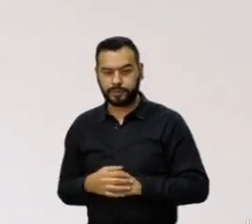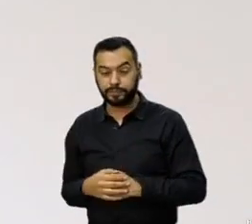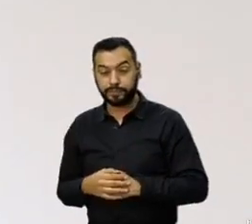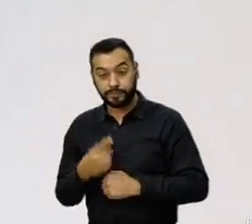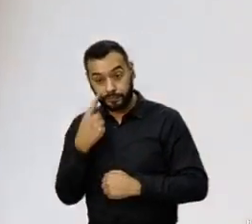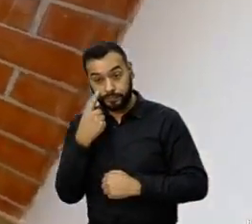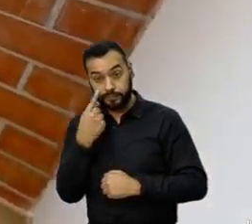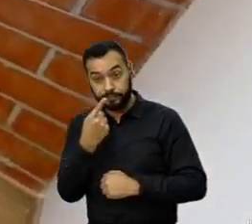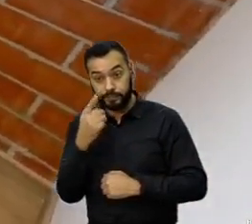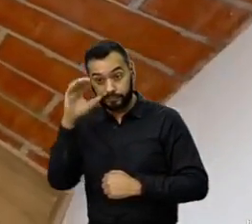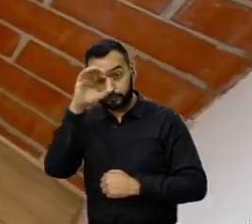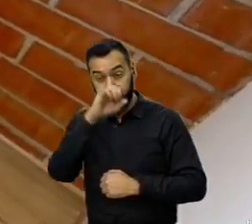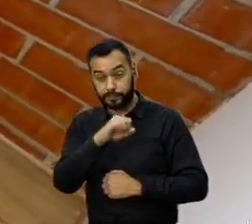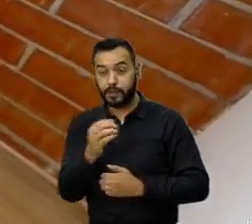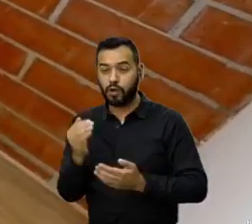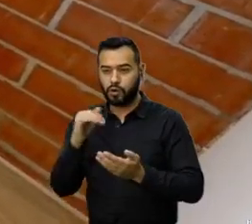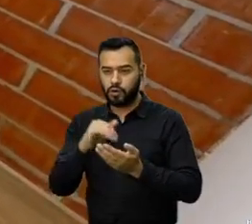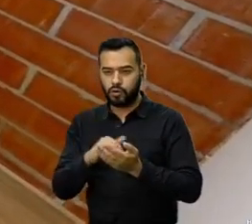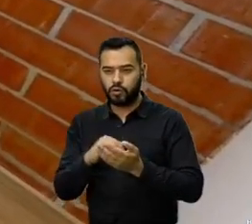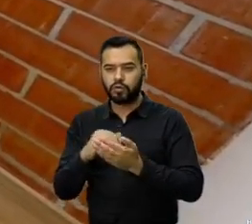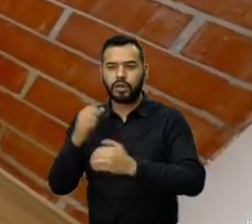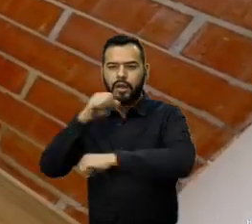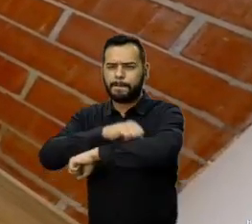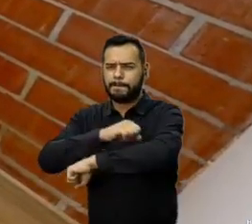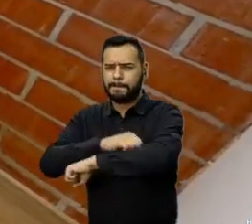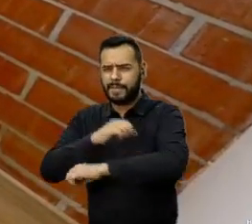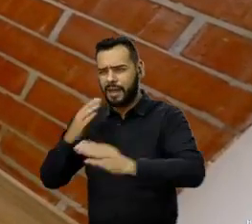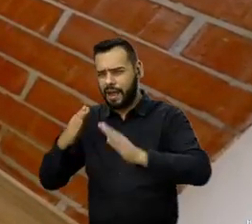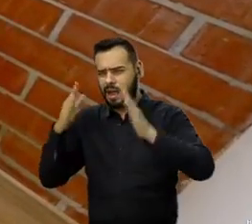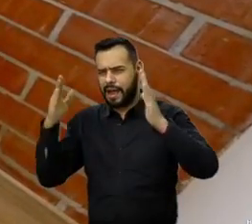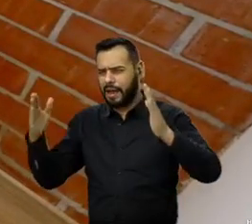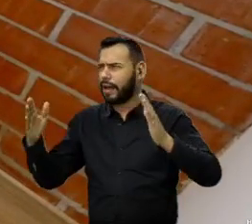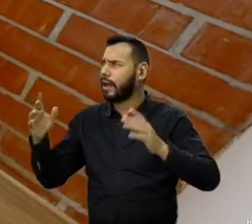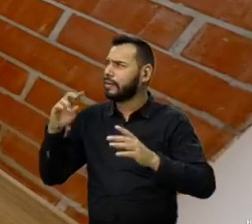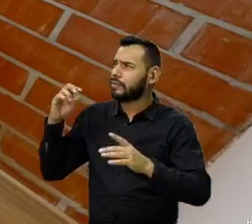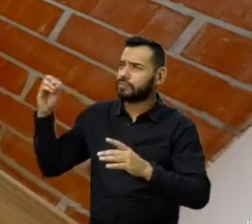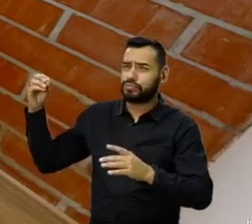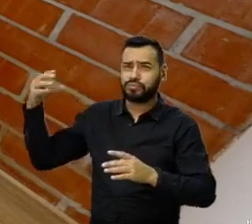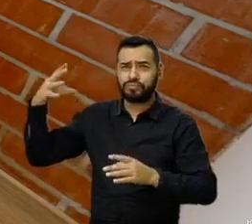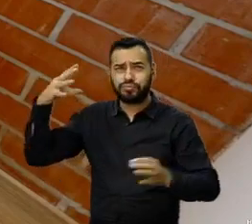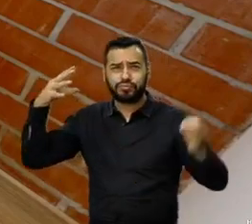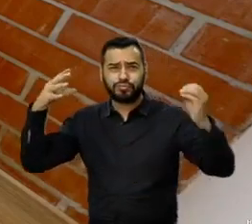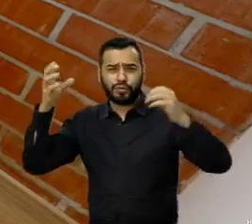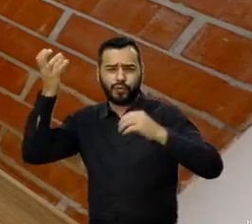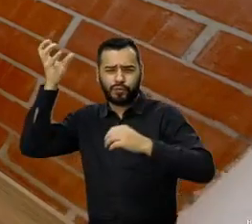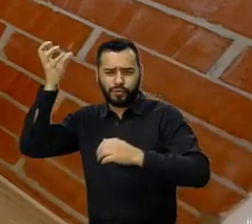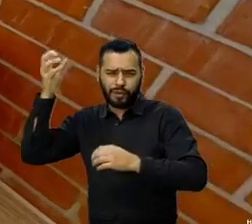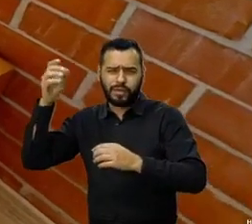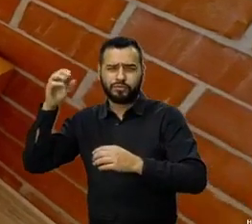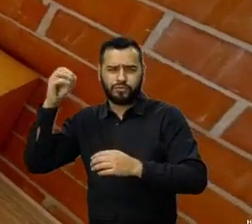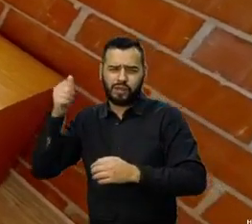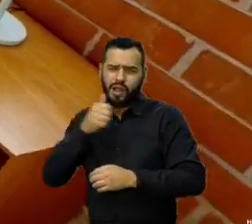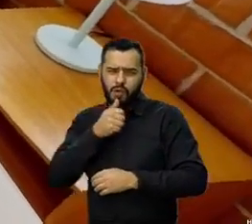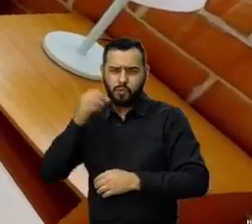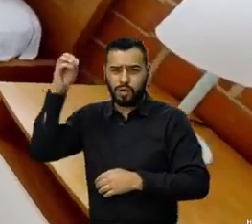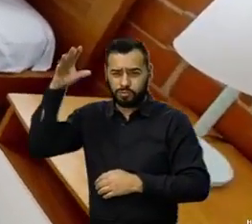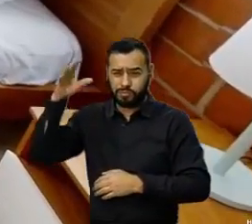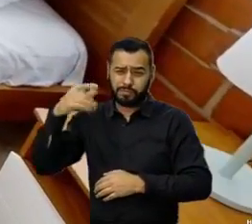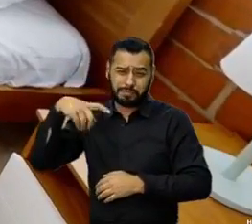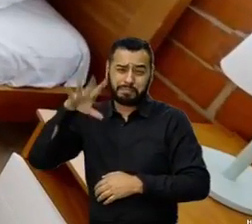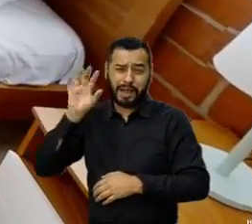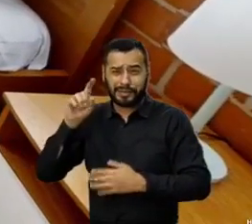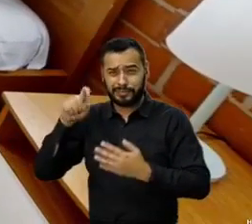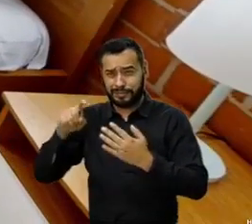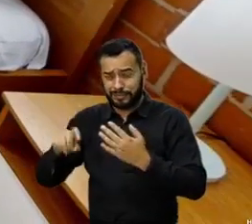como nos damos cuenta nuevamente la ventana iría amplia para que sean apartamento realmente muy económicos en temas de servicios públicos más cuando